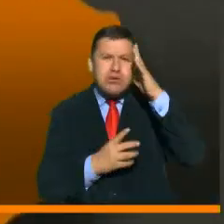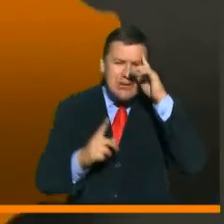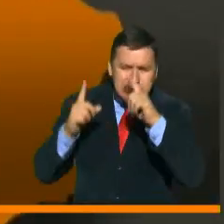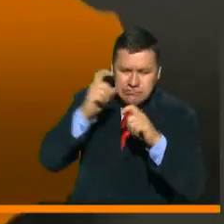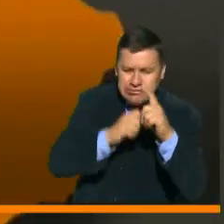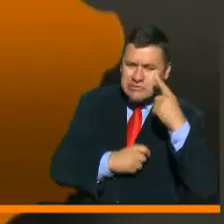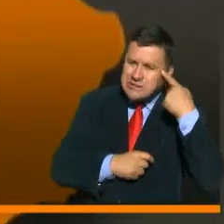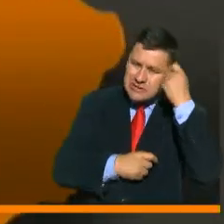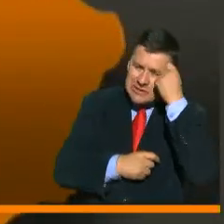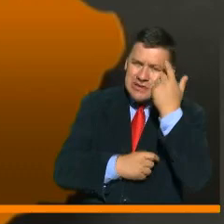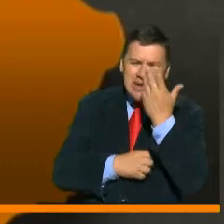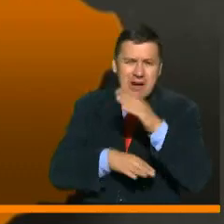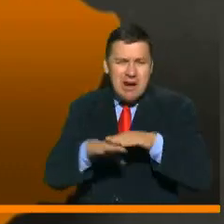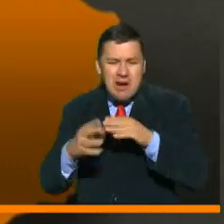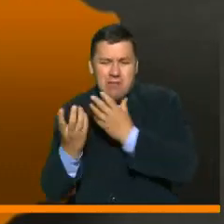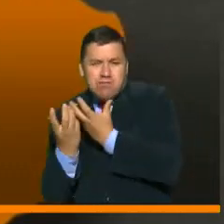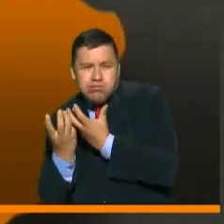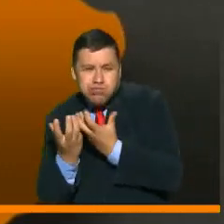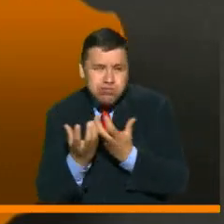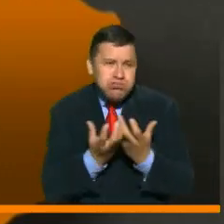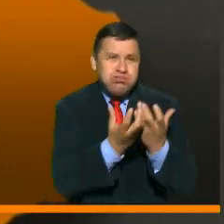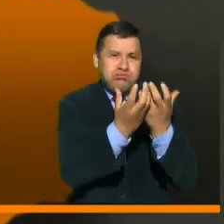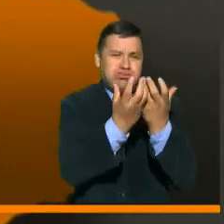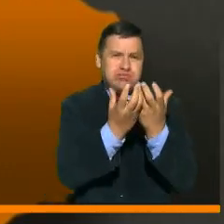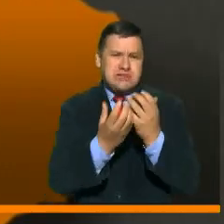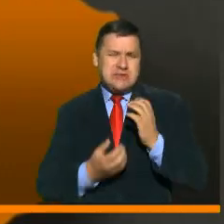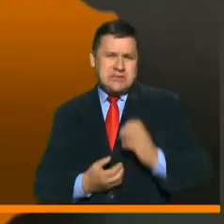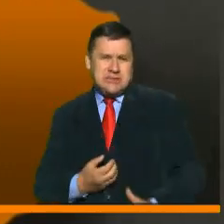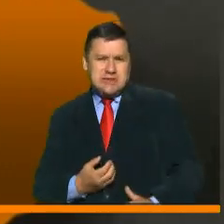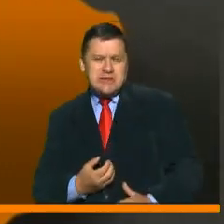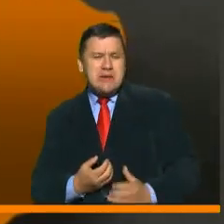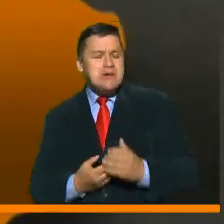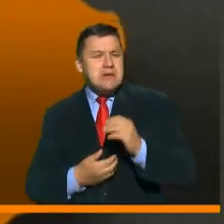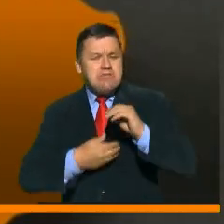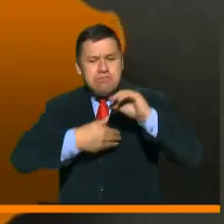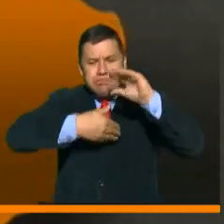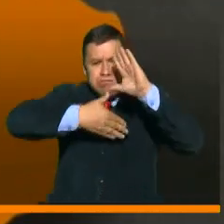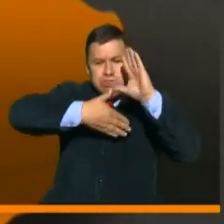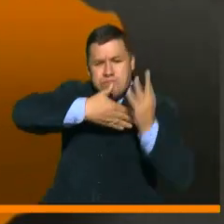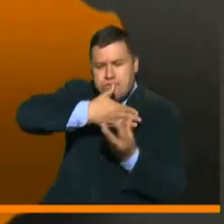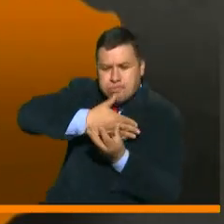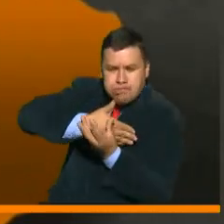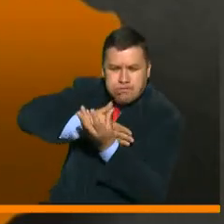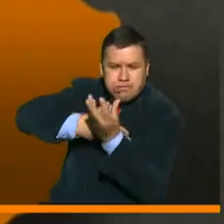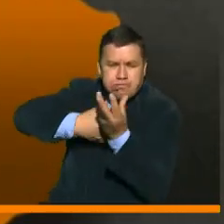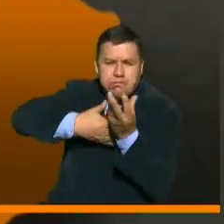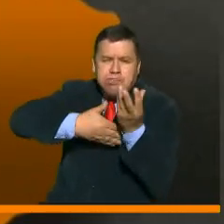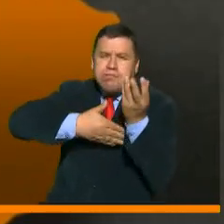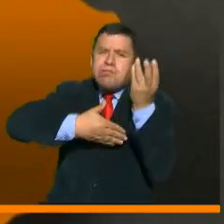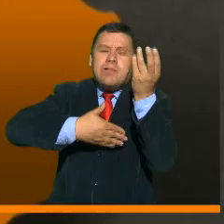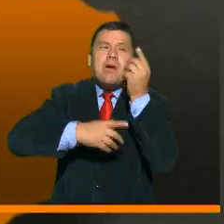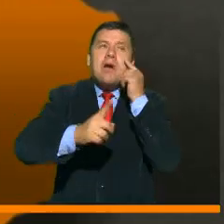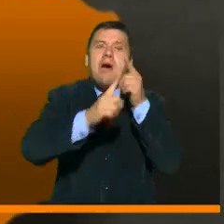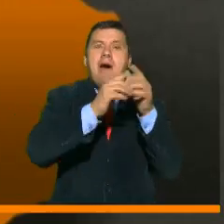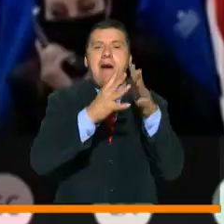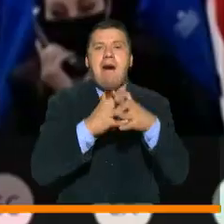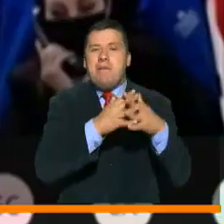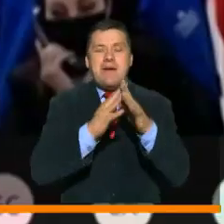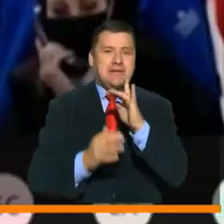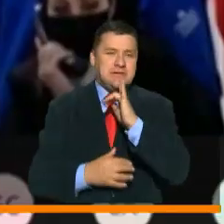planteados por la migración transcontinental de ciudadanos que se están desplazando por la región desde sudamérica hacia norteamérica